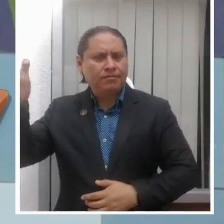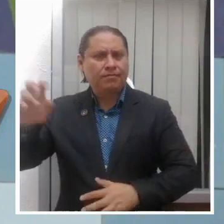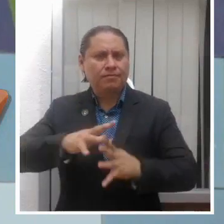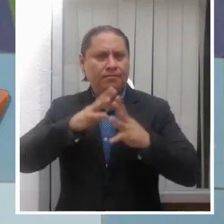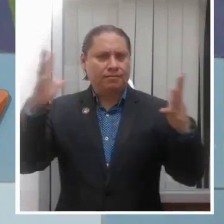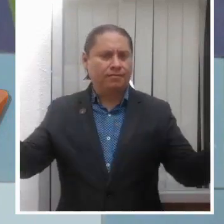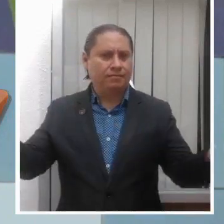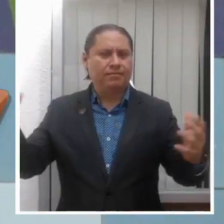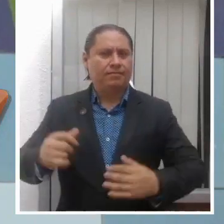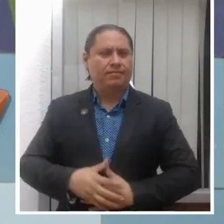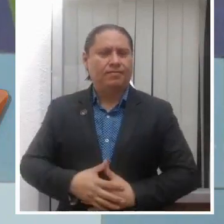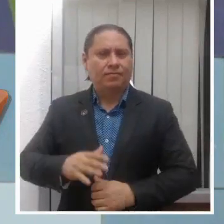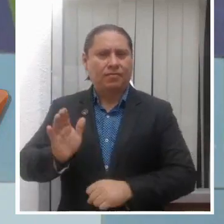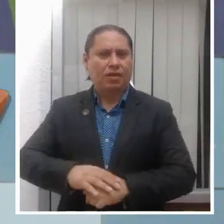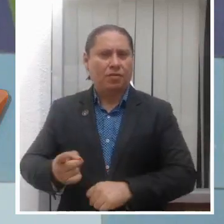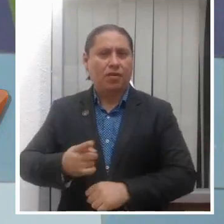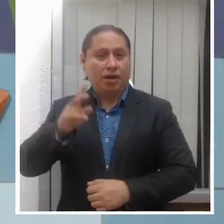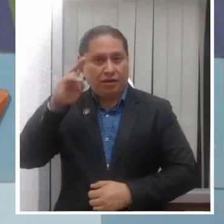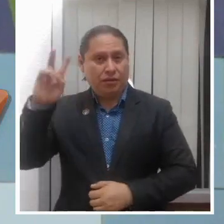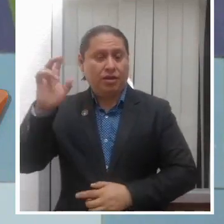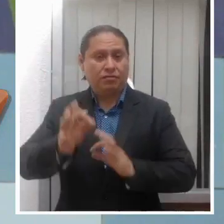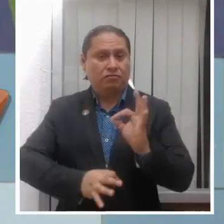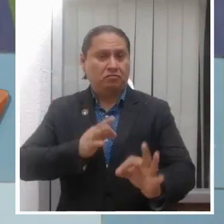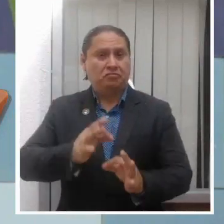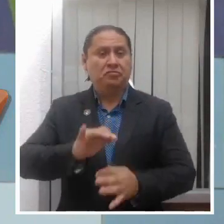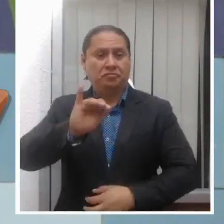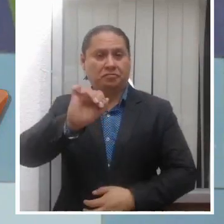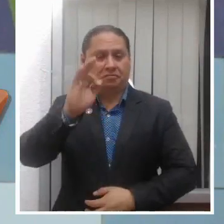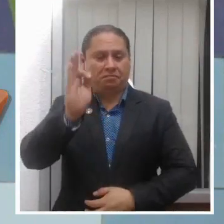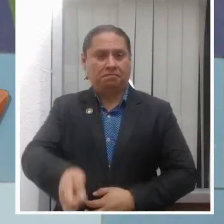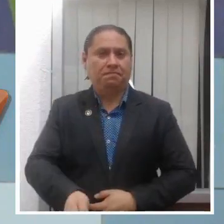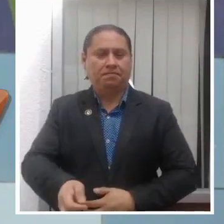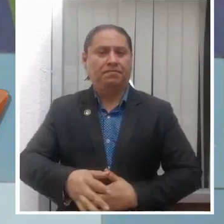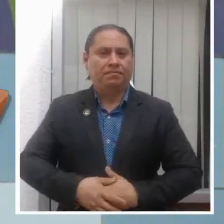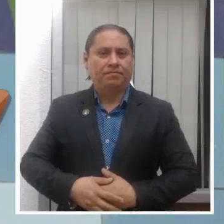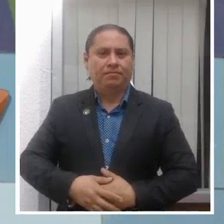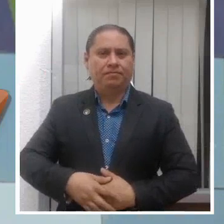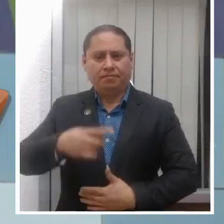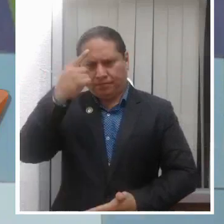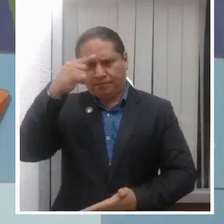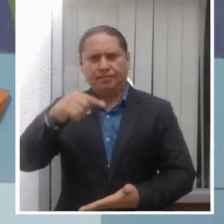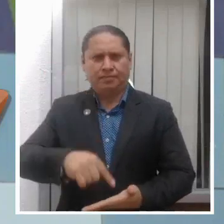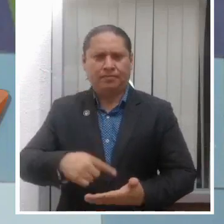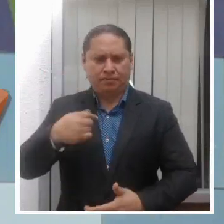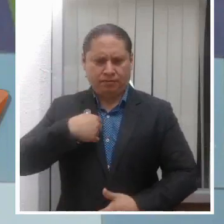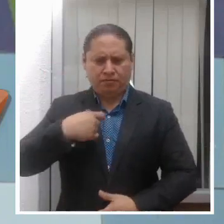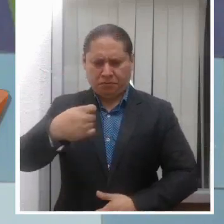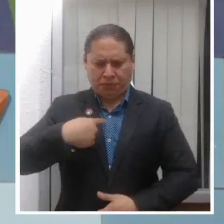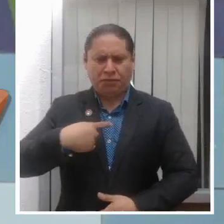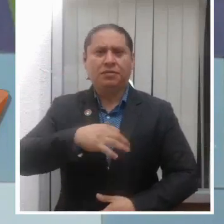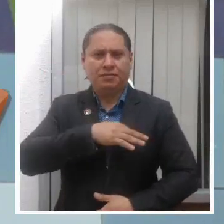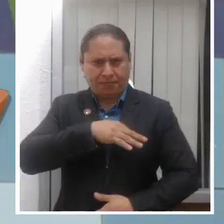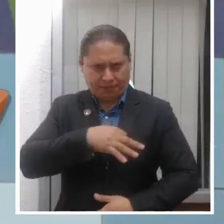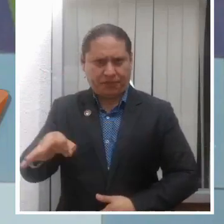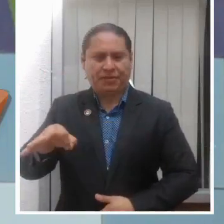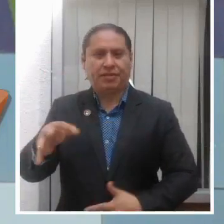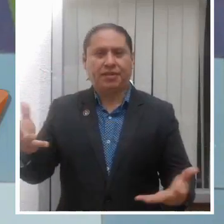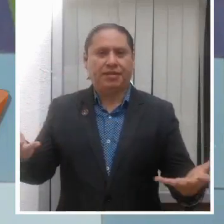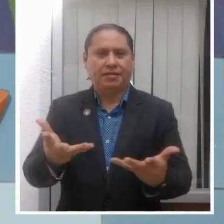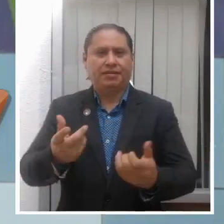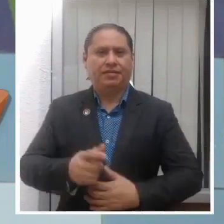grande, porque los sueños se cumplen. Crean en ustedes mismas y en todo lo que puedan